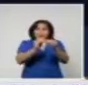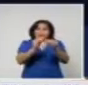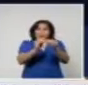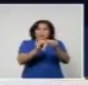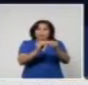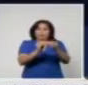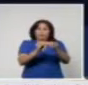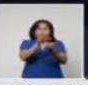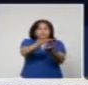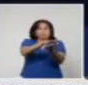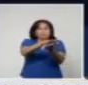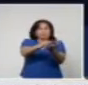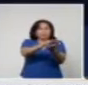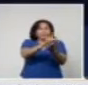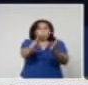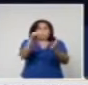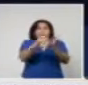acumulan